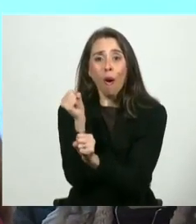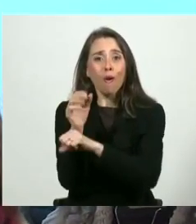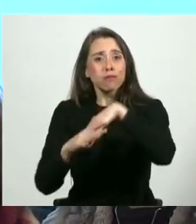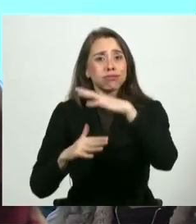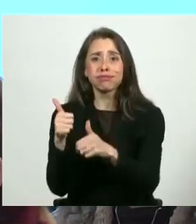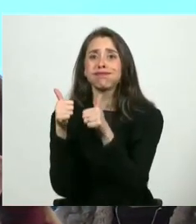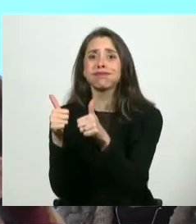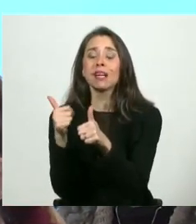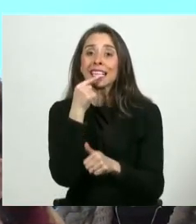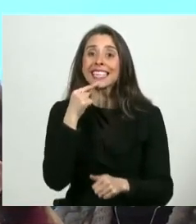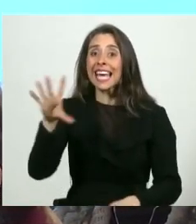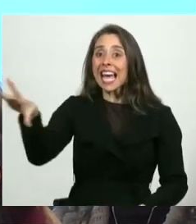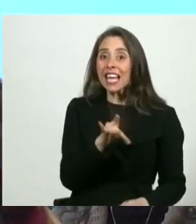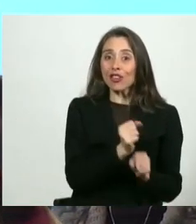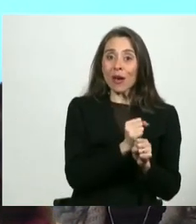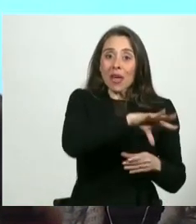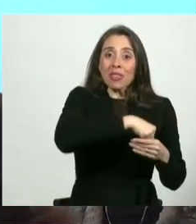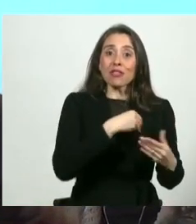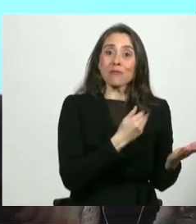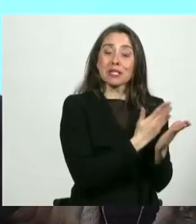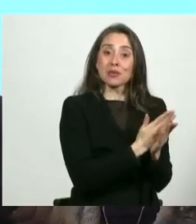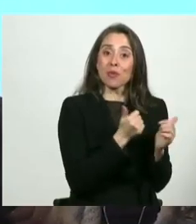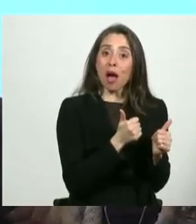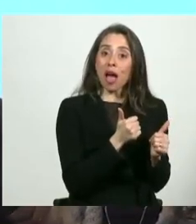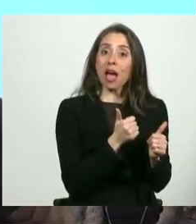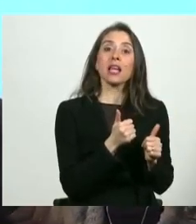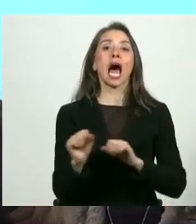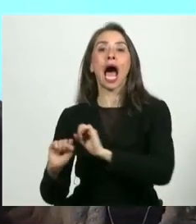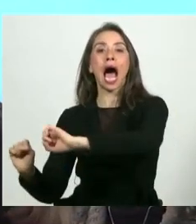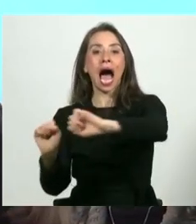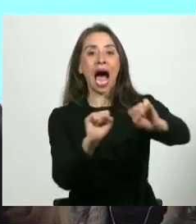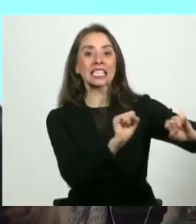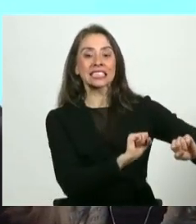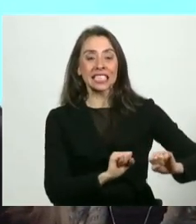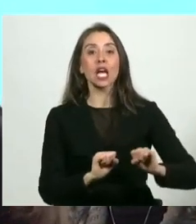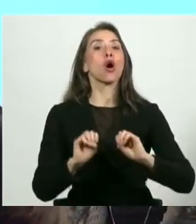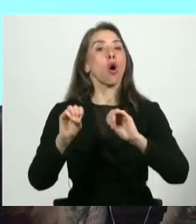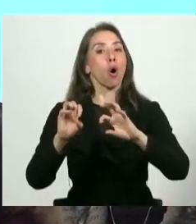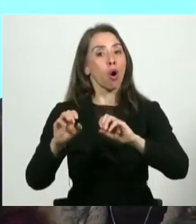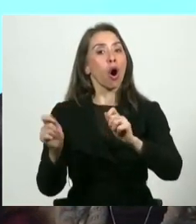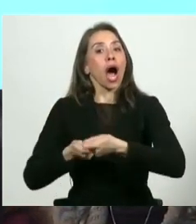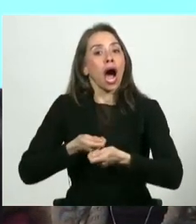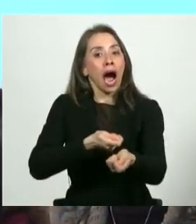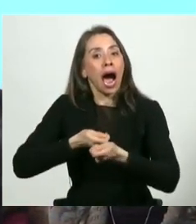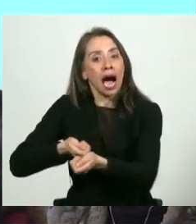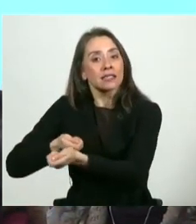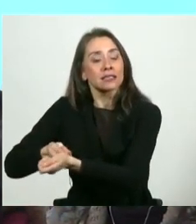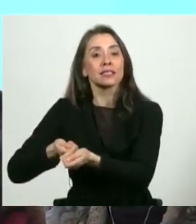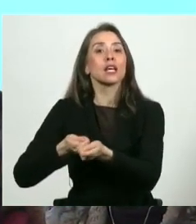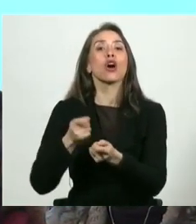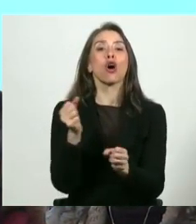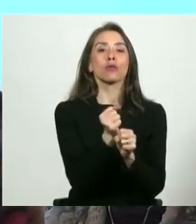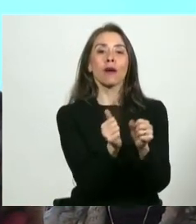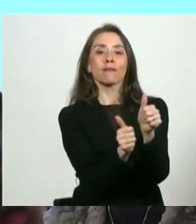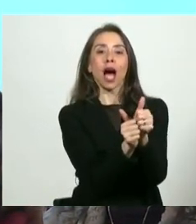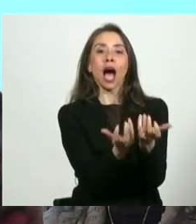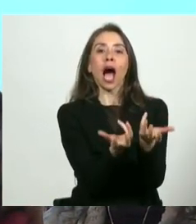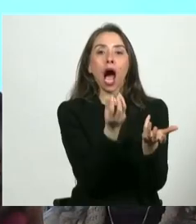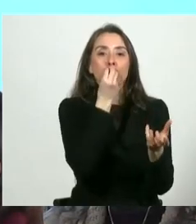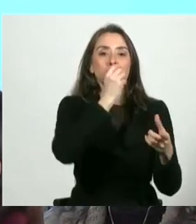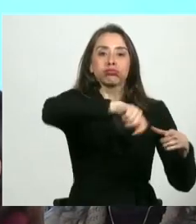trabajadoras que me gustaría que quedaran trabajando en la escuela como auxiliar de aseo, porque hicimos aseo, como auxiliar de casino, tenemos